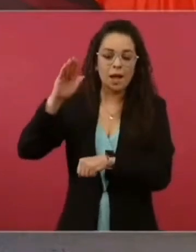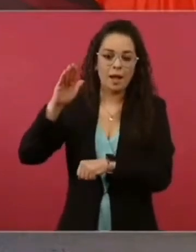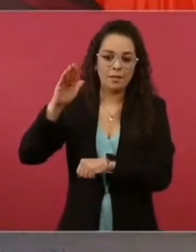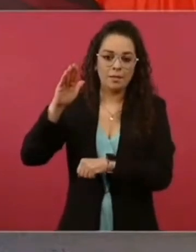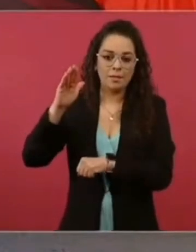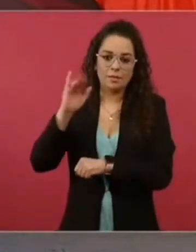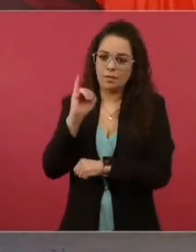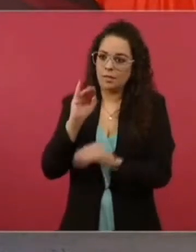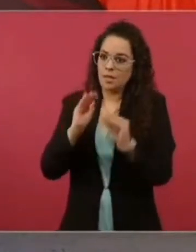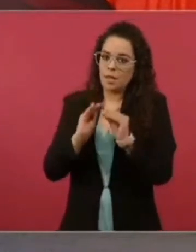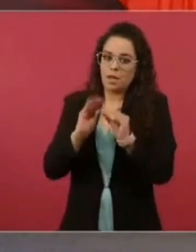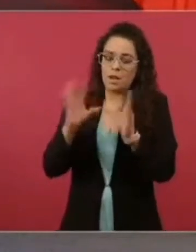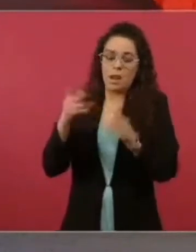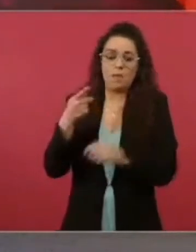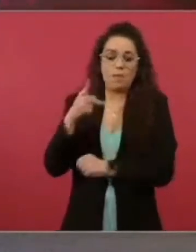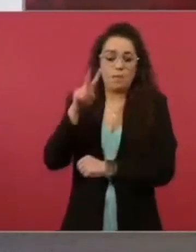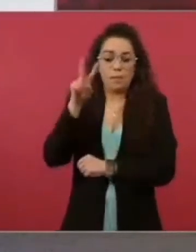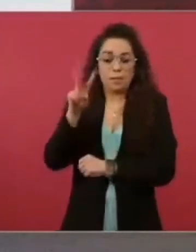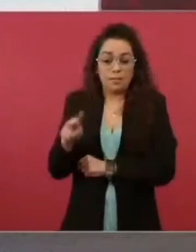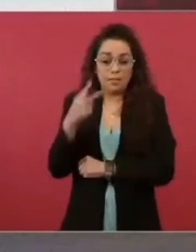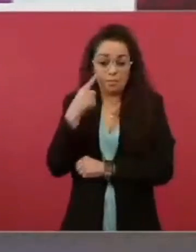pero fue tanto